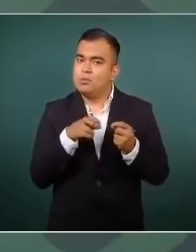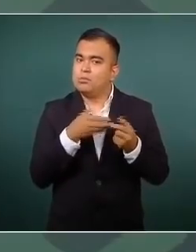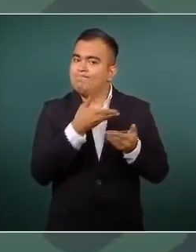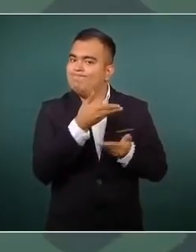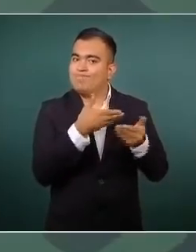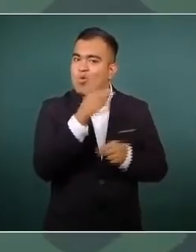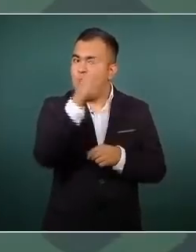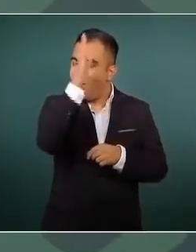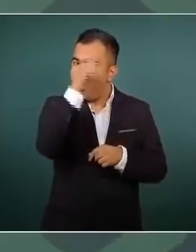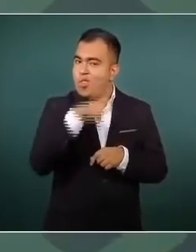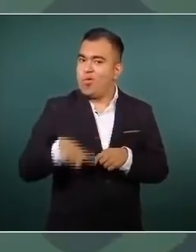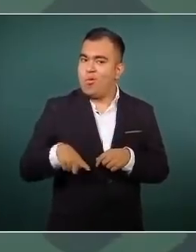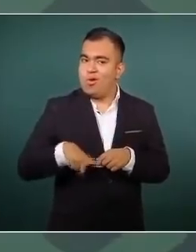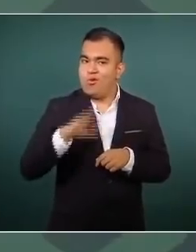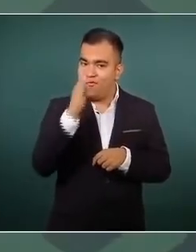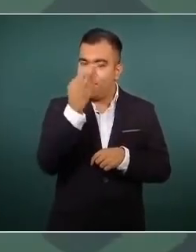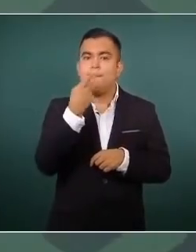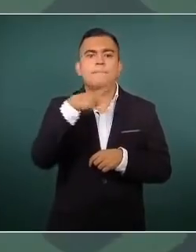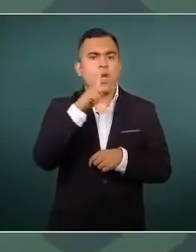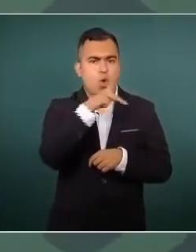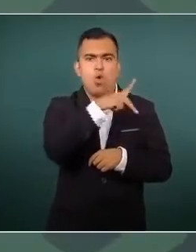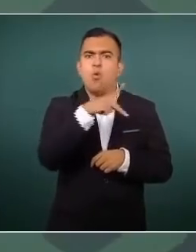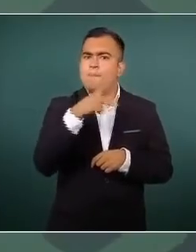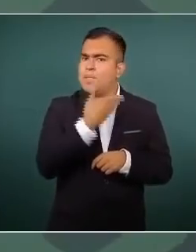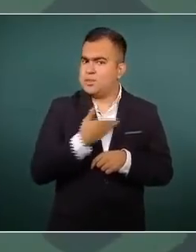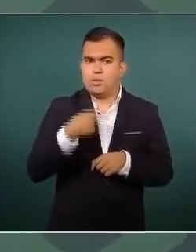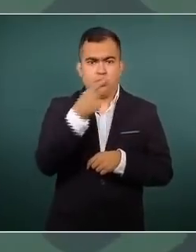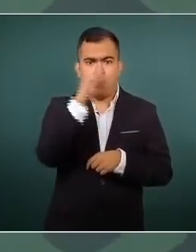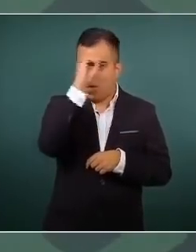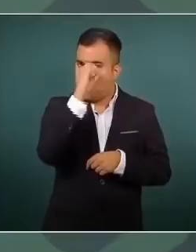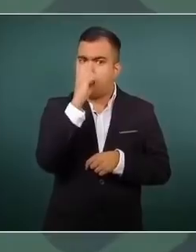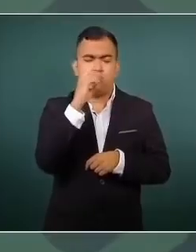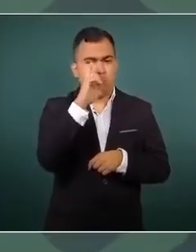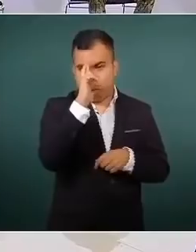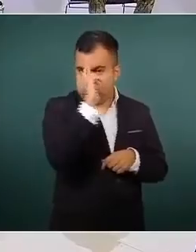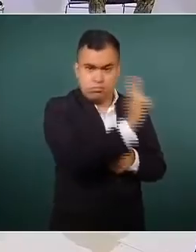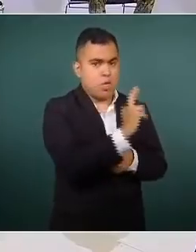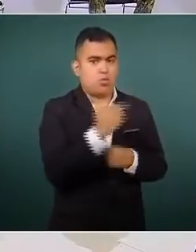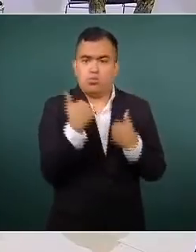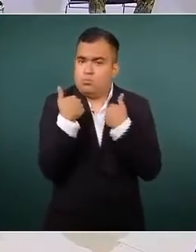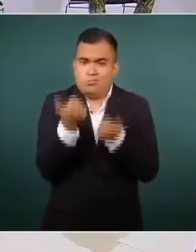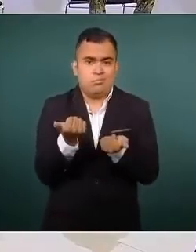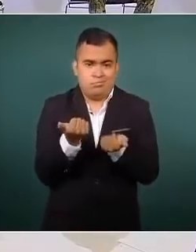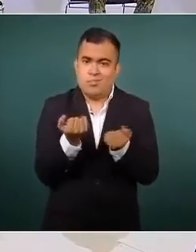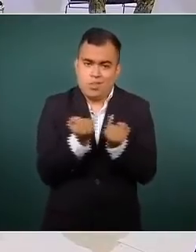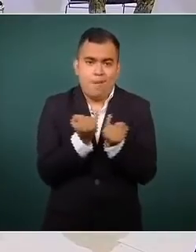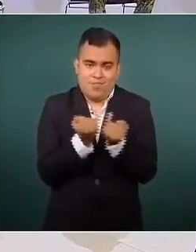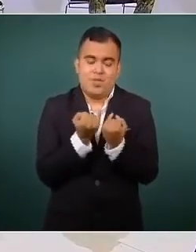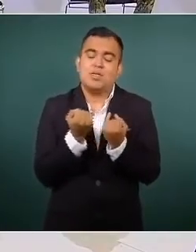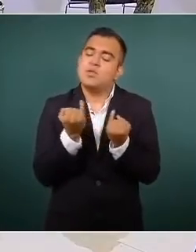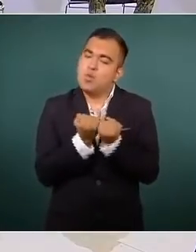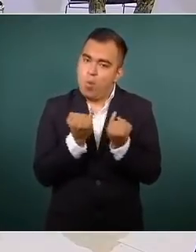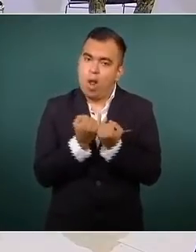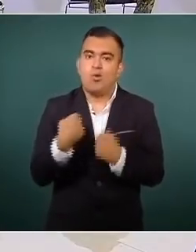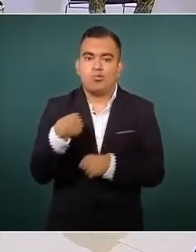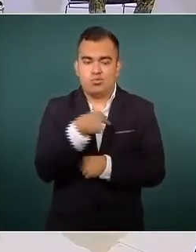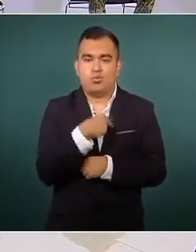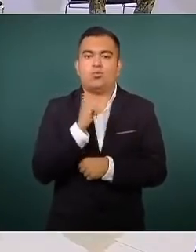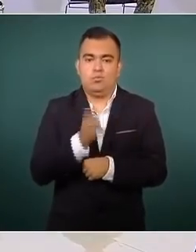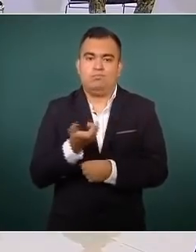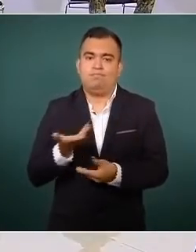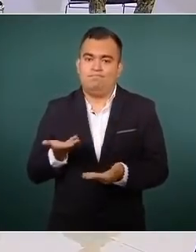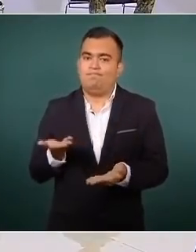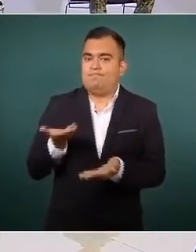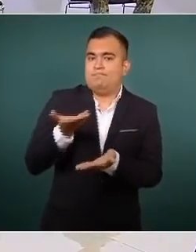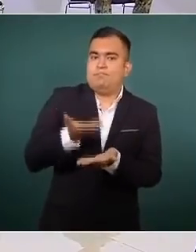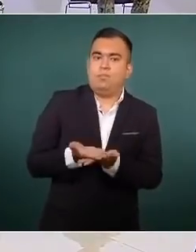que no. Yo creo que al final de cuentas el presidente ha expresado su opinión y es respetable y es entendible también. Por supuesto que nosotros tenemos que poner sobre la mesa que si